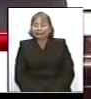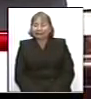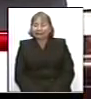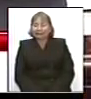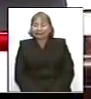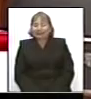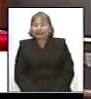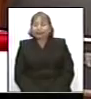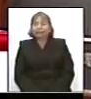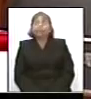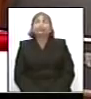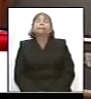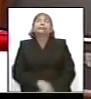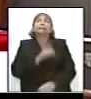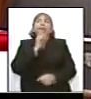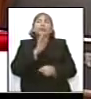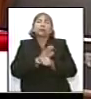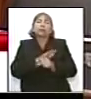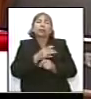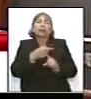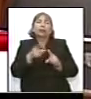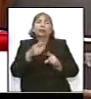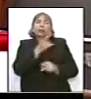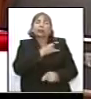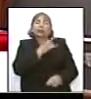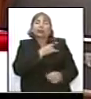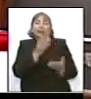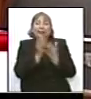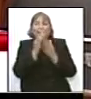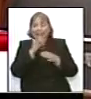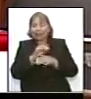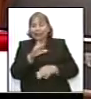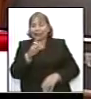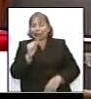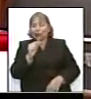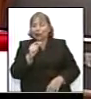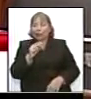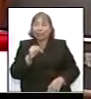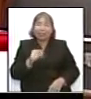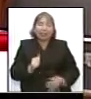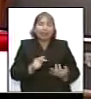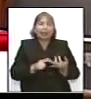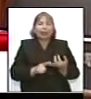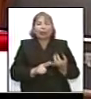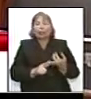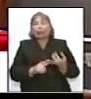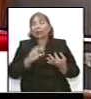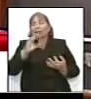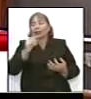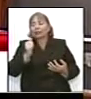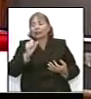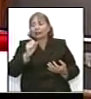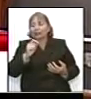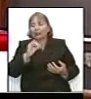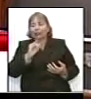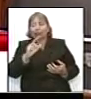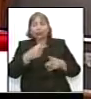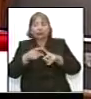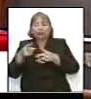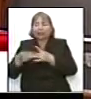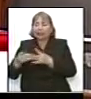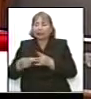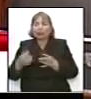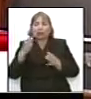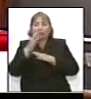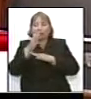Tiempo adicional. Comprometer a los diversos sanmarquinos, la congresista Letona, el congresista Jorge del Castillo, en fin, diversos colegas